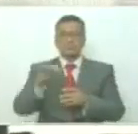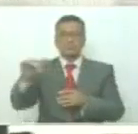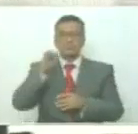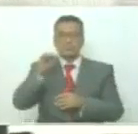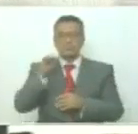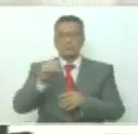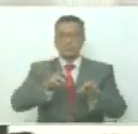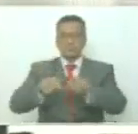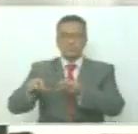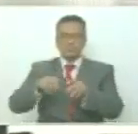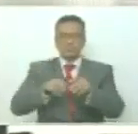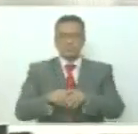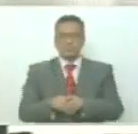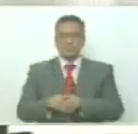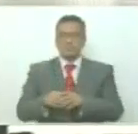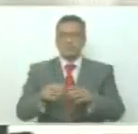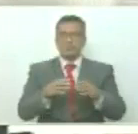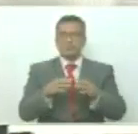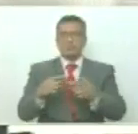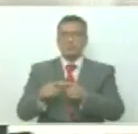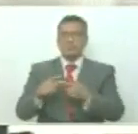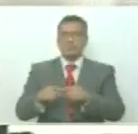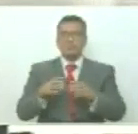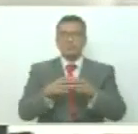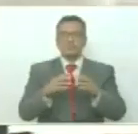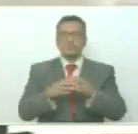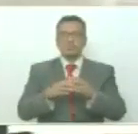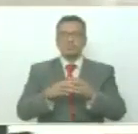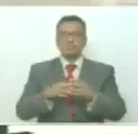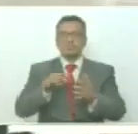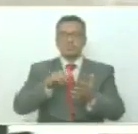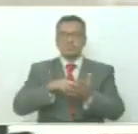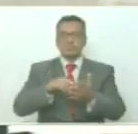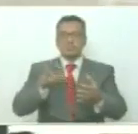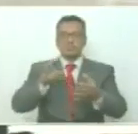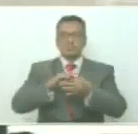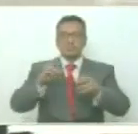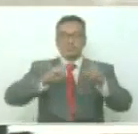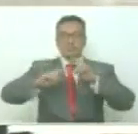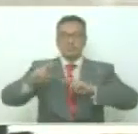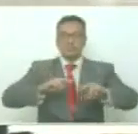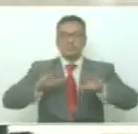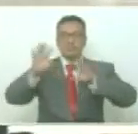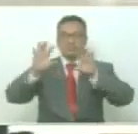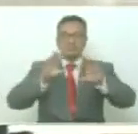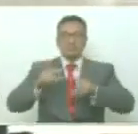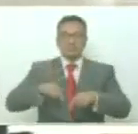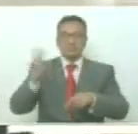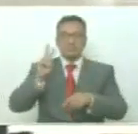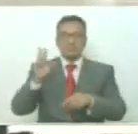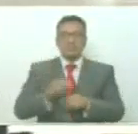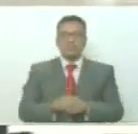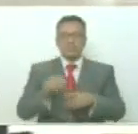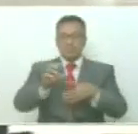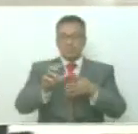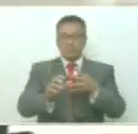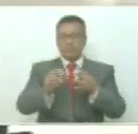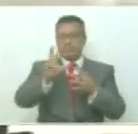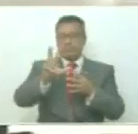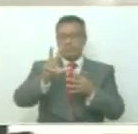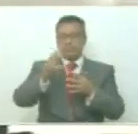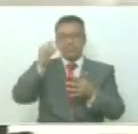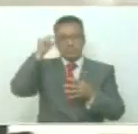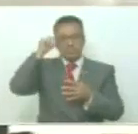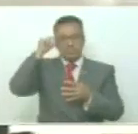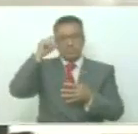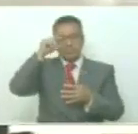por secretaría al ministro del Poder Popular para Relaciones Exteriores de Venezuela. Tercer punto del orden del